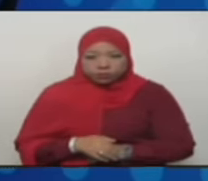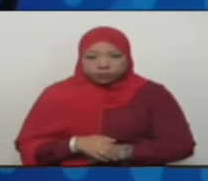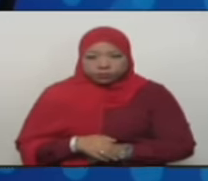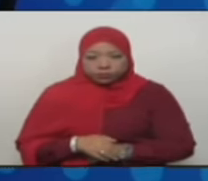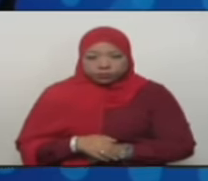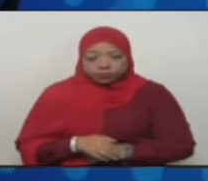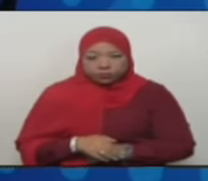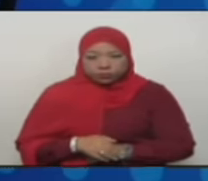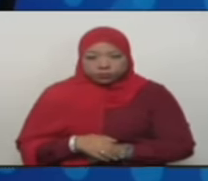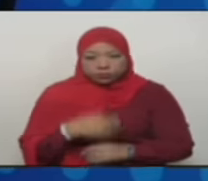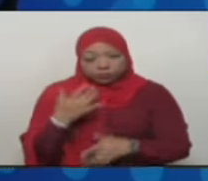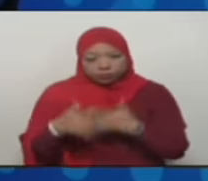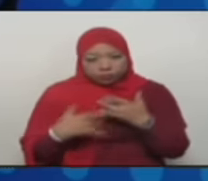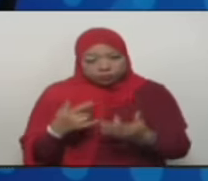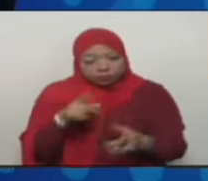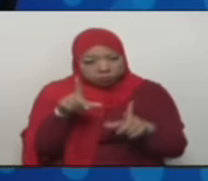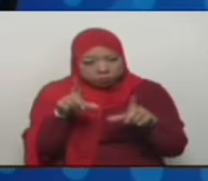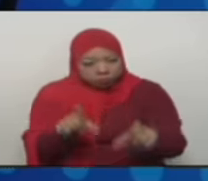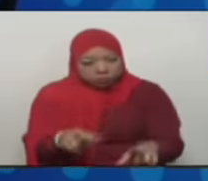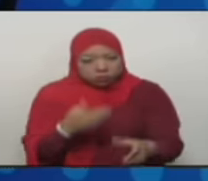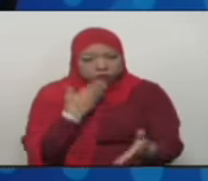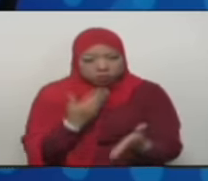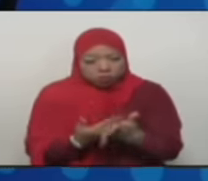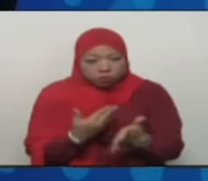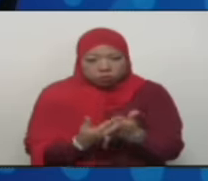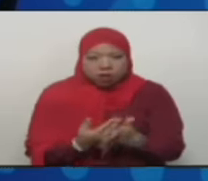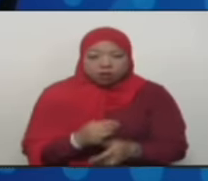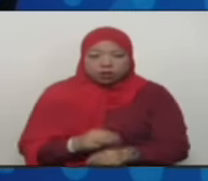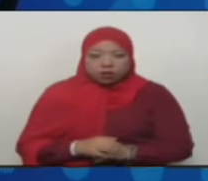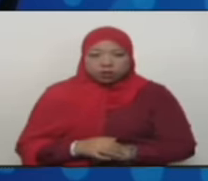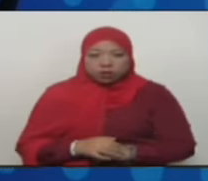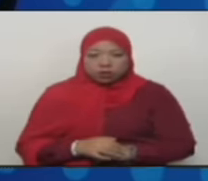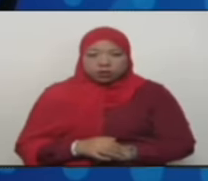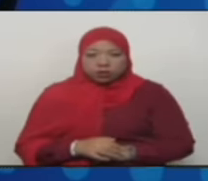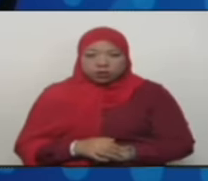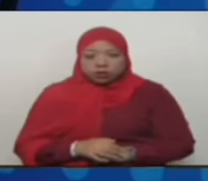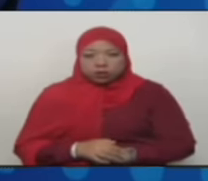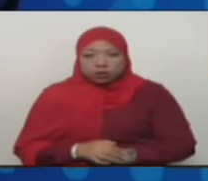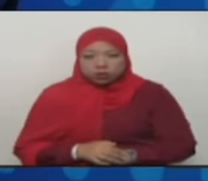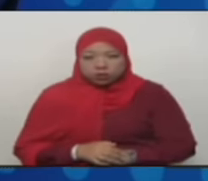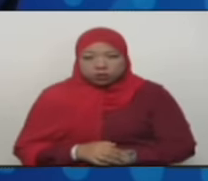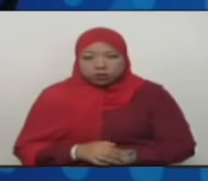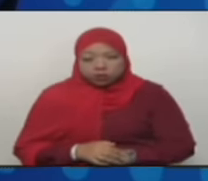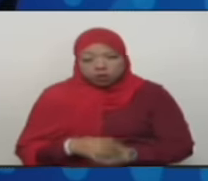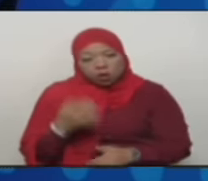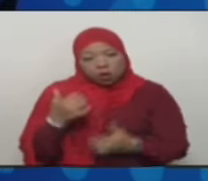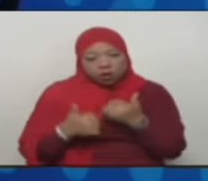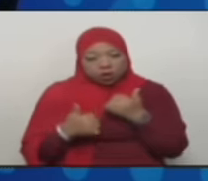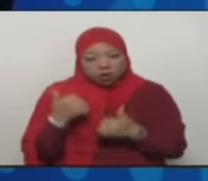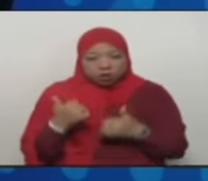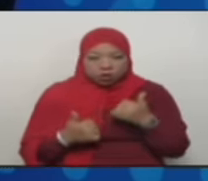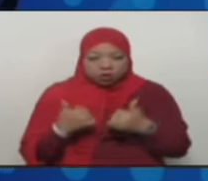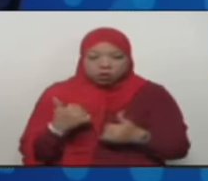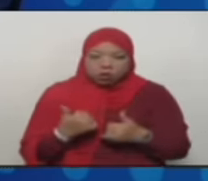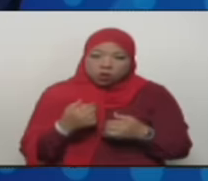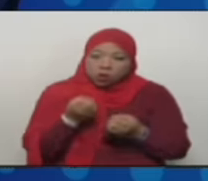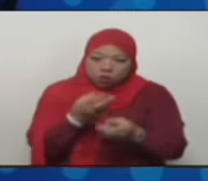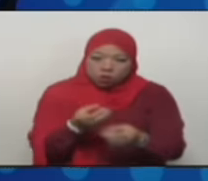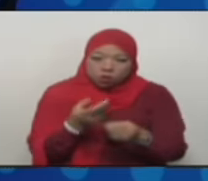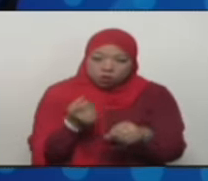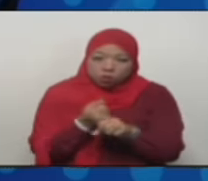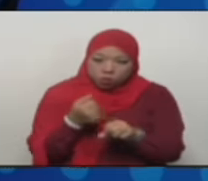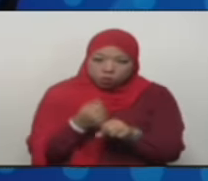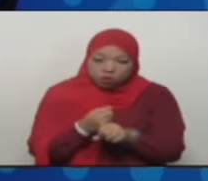¿Cuál es la oferta, la propuesta, el programa? ¿Cómo deben actuar los candidatos? ¿Cuál es el mensaje, el